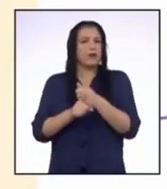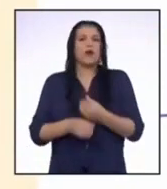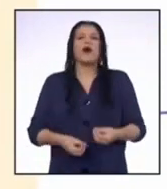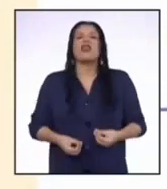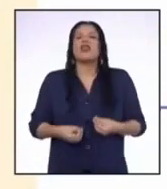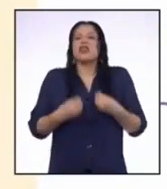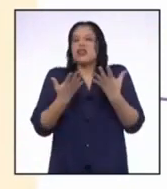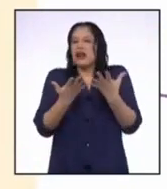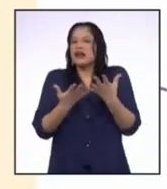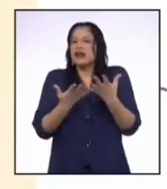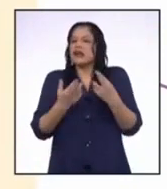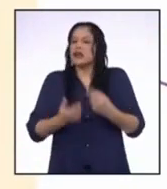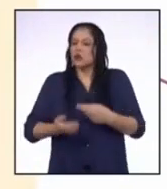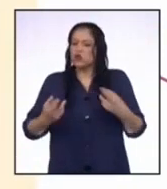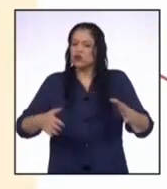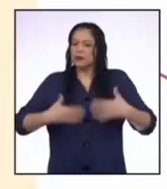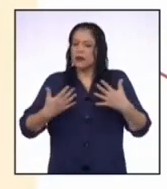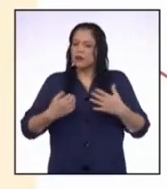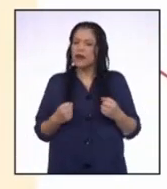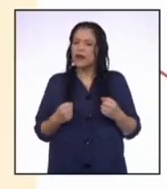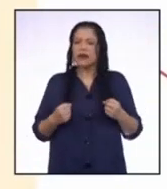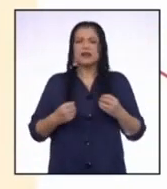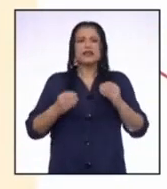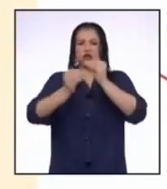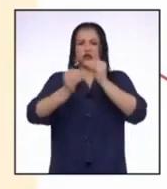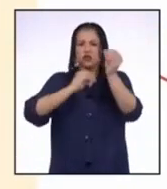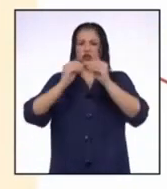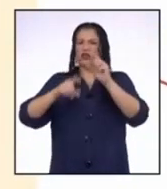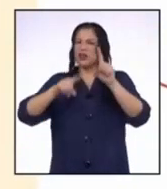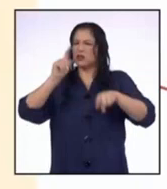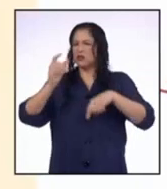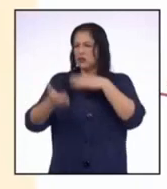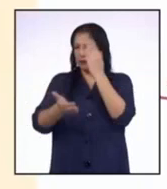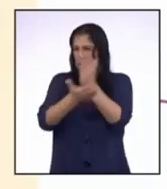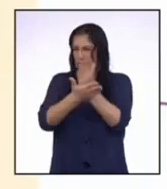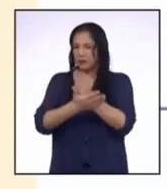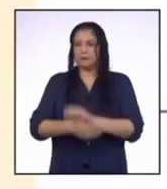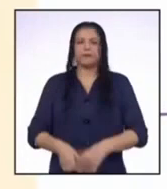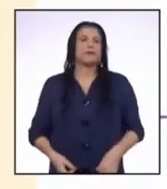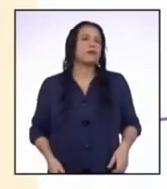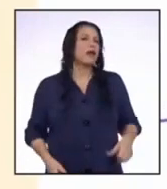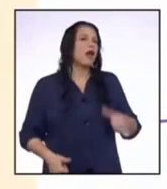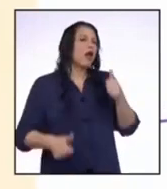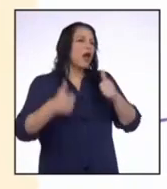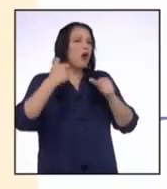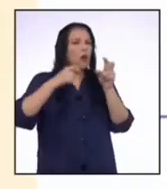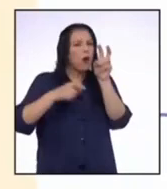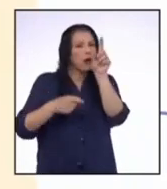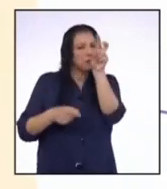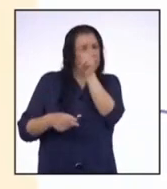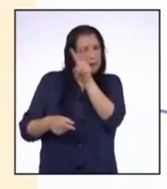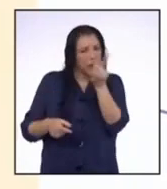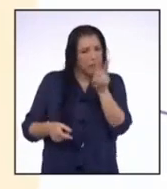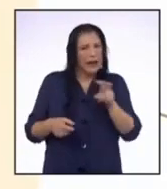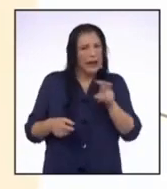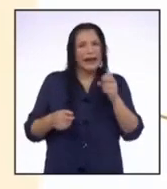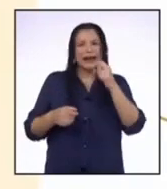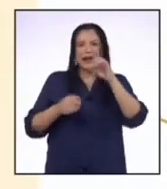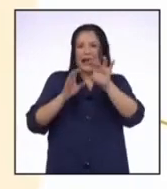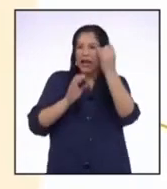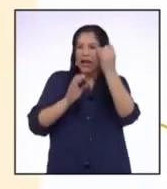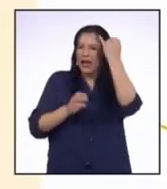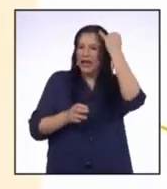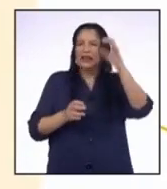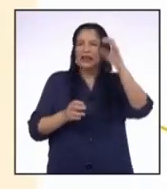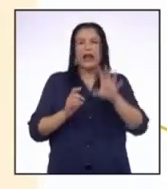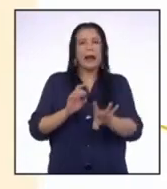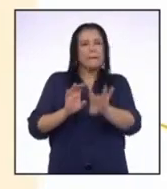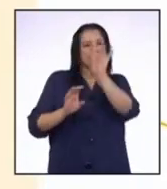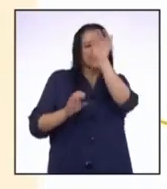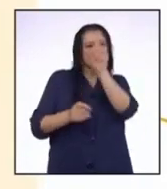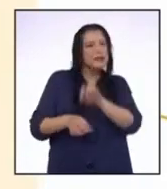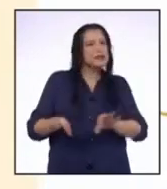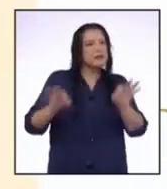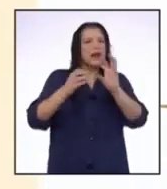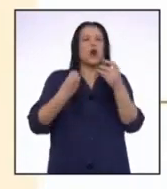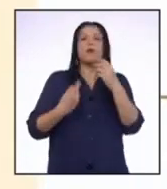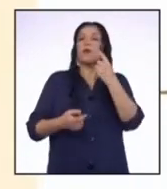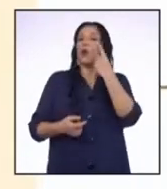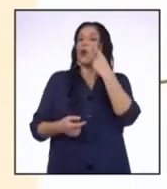darles recursos para enfrentarse a las dificultades. ¿Cuál será la idea principal de este párrafo y cómo la